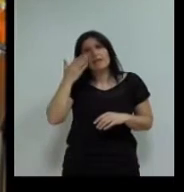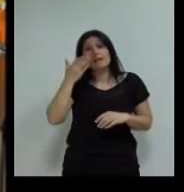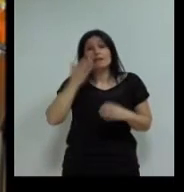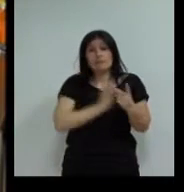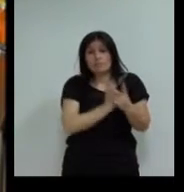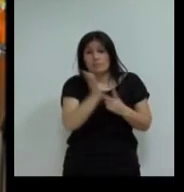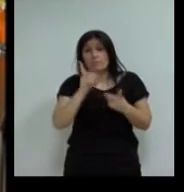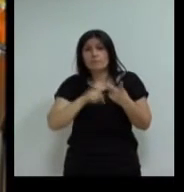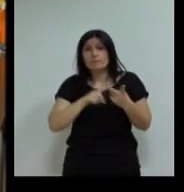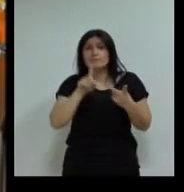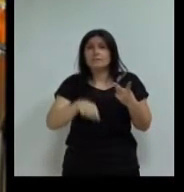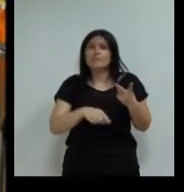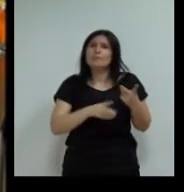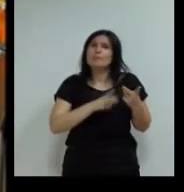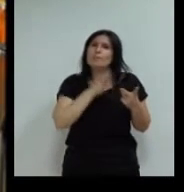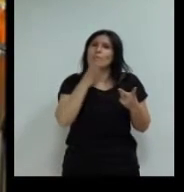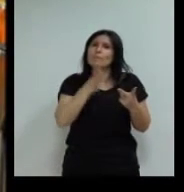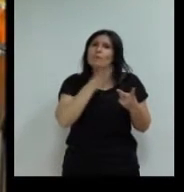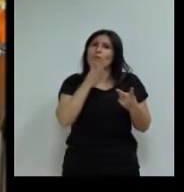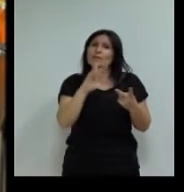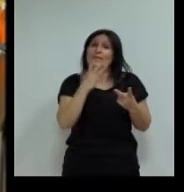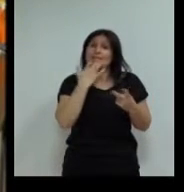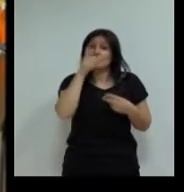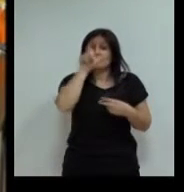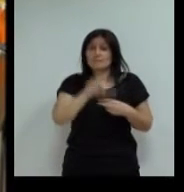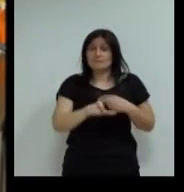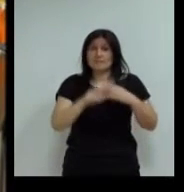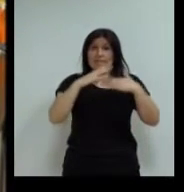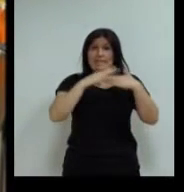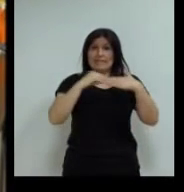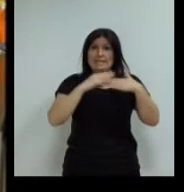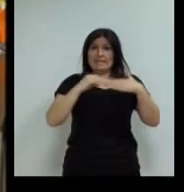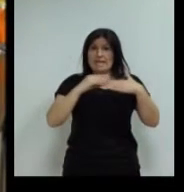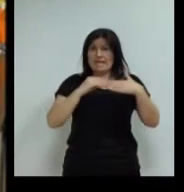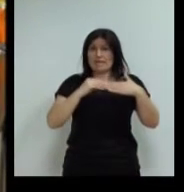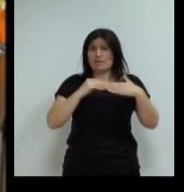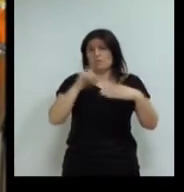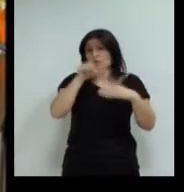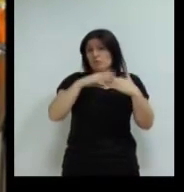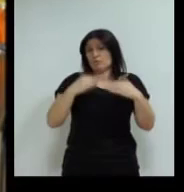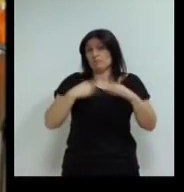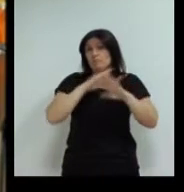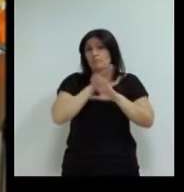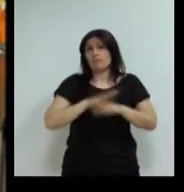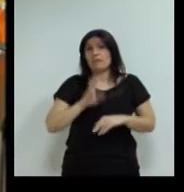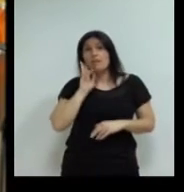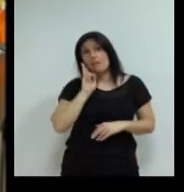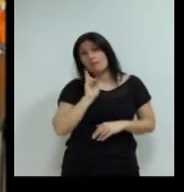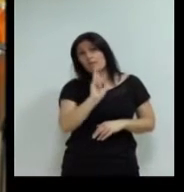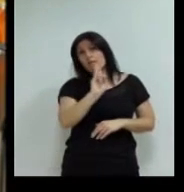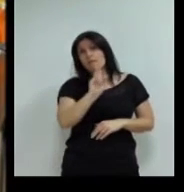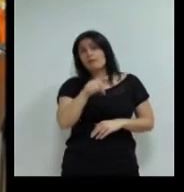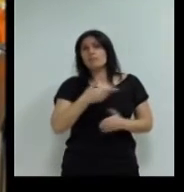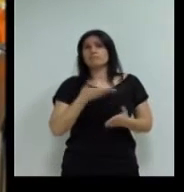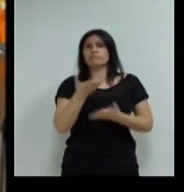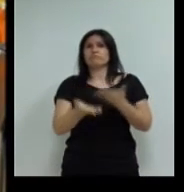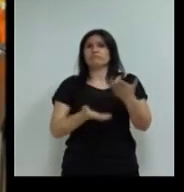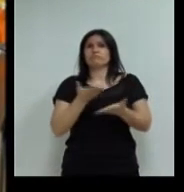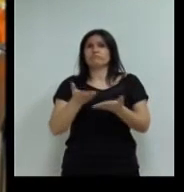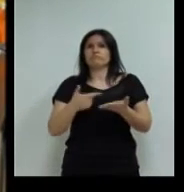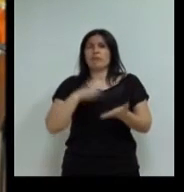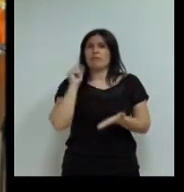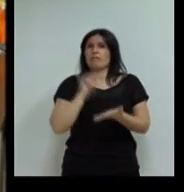lado, si el cliente o el usuario final demanda esa inmediatez a la hora de ver